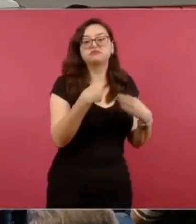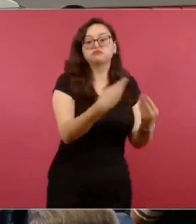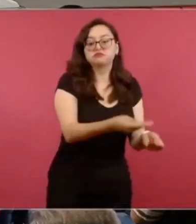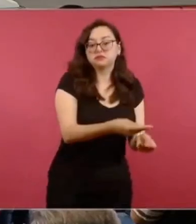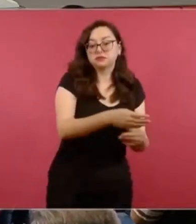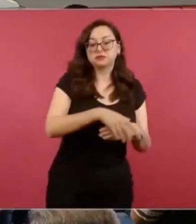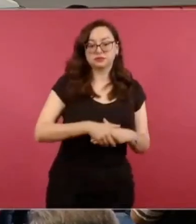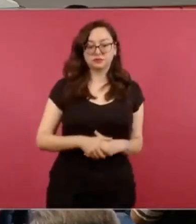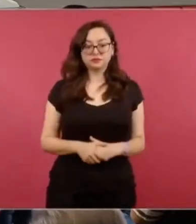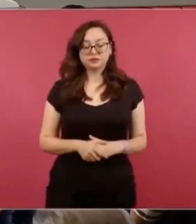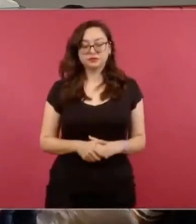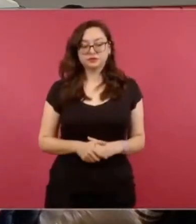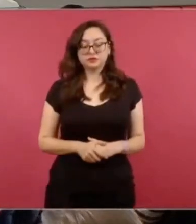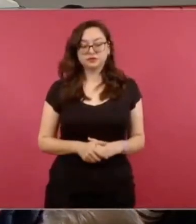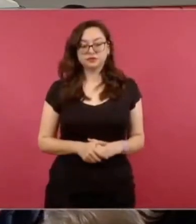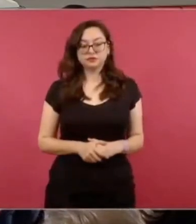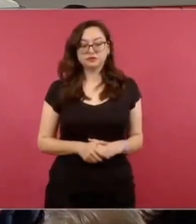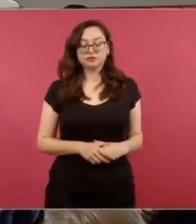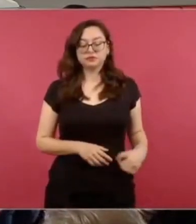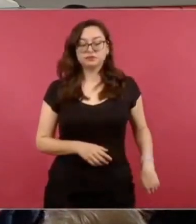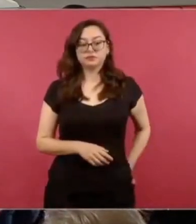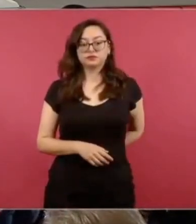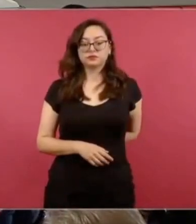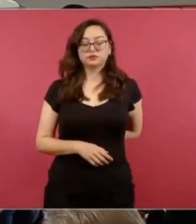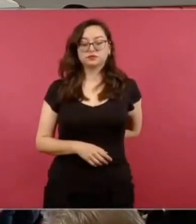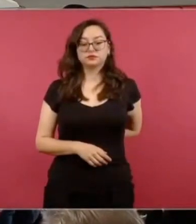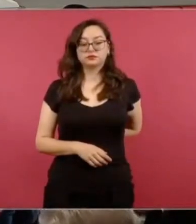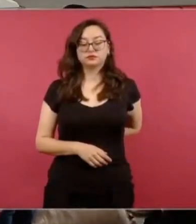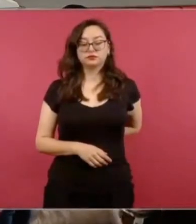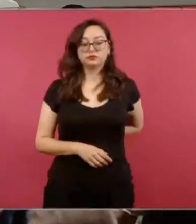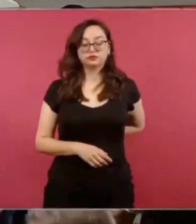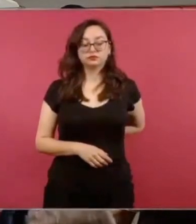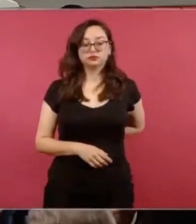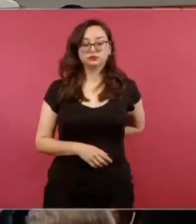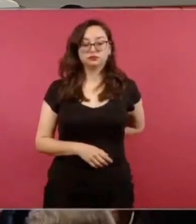que hizo de que en enero se aprobaron 4 y en